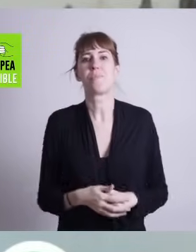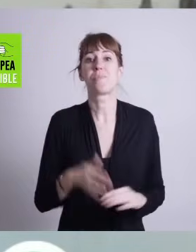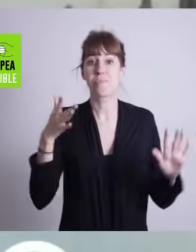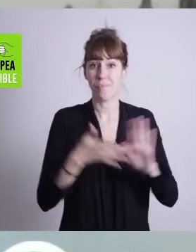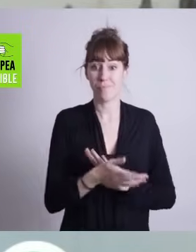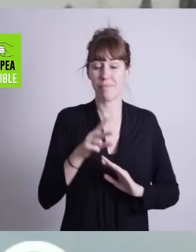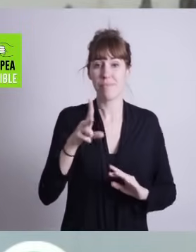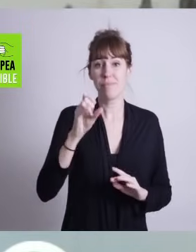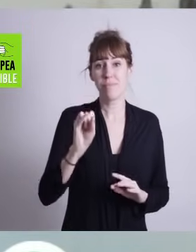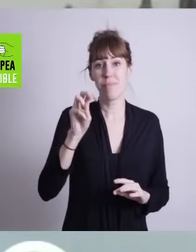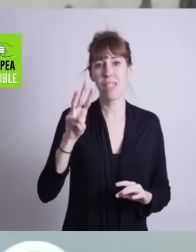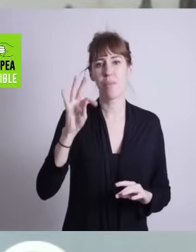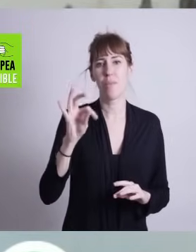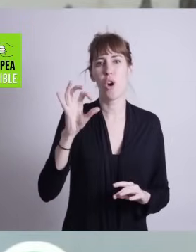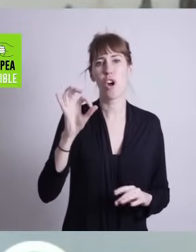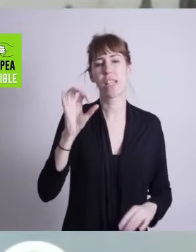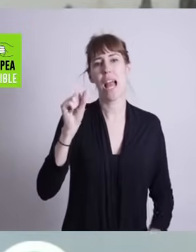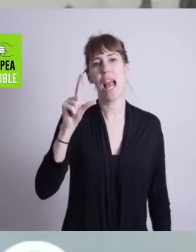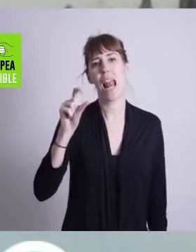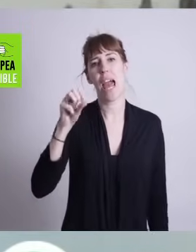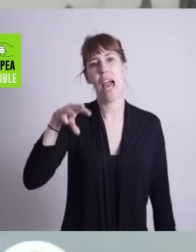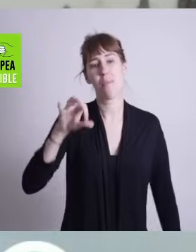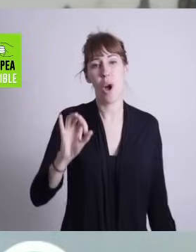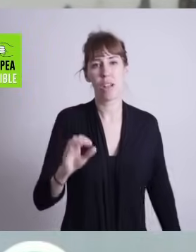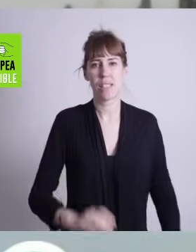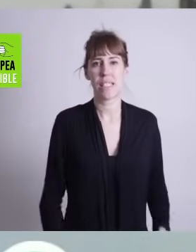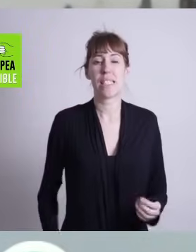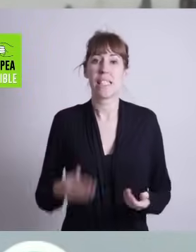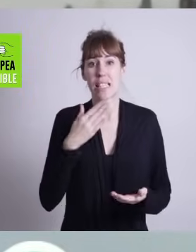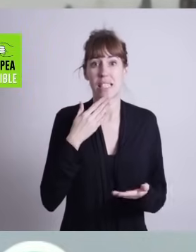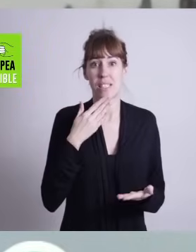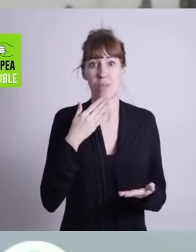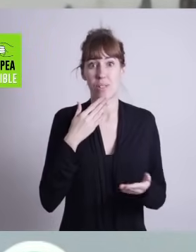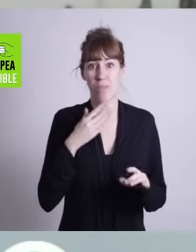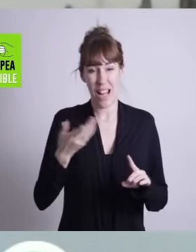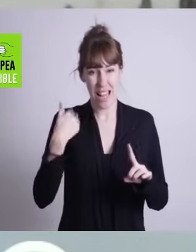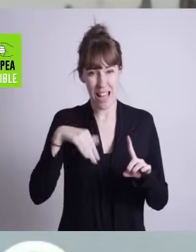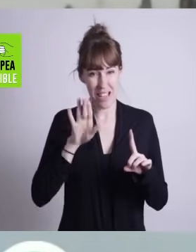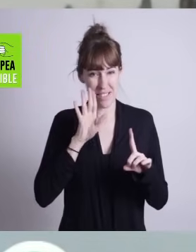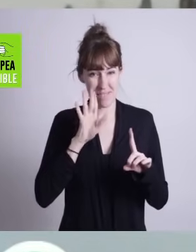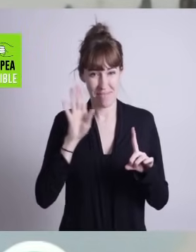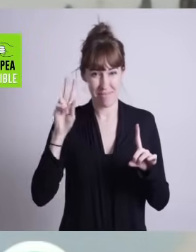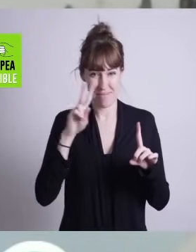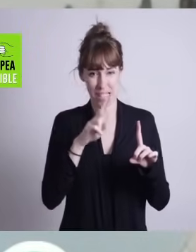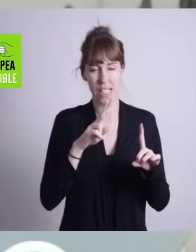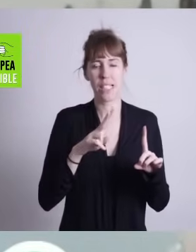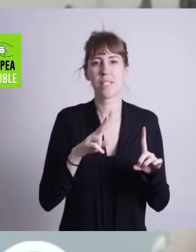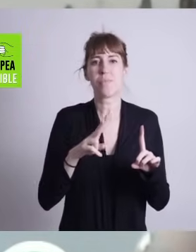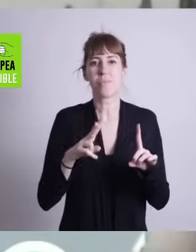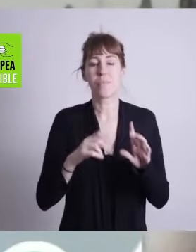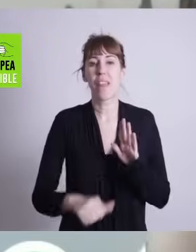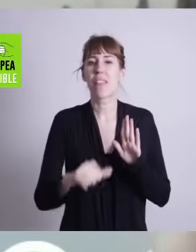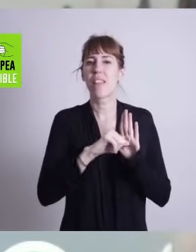hipotálamo en juego, que es como una especie de triangulito que está en el centro, que en el dibujo primero os lo he mostrado, y que está justamente en el